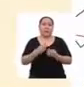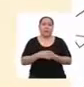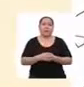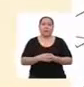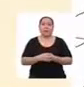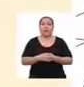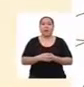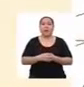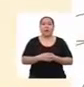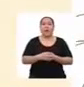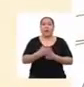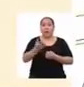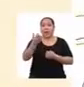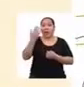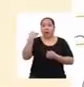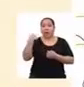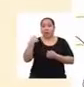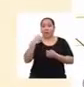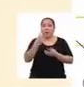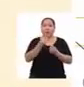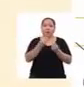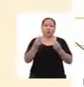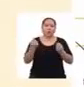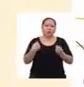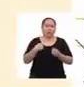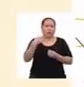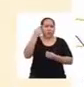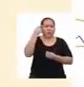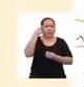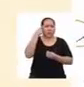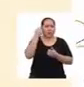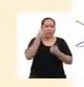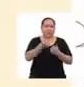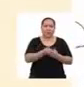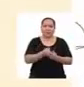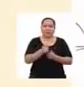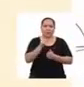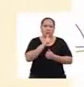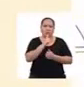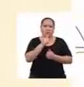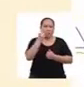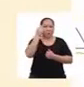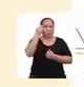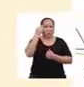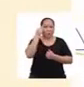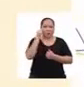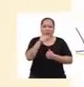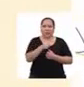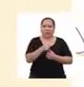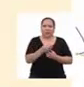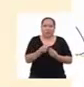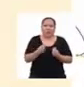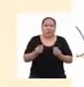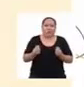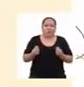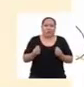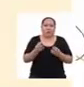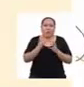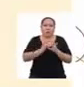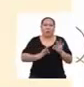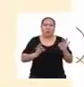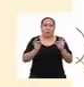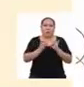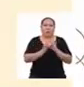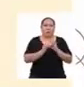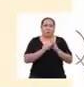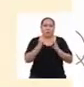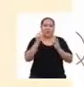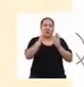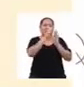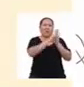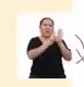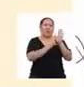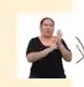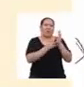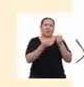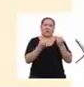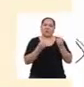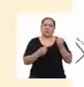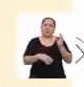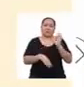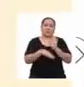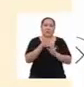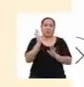de nosotros lo tomamos deportivamente. No le dimos mucha importancia y hasta nos pareció una medida un poco